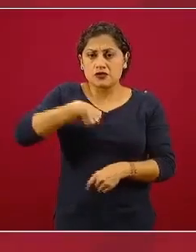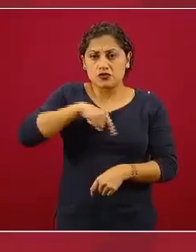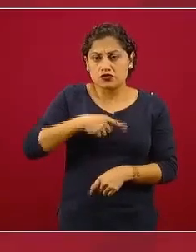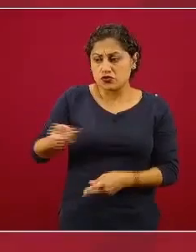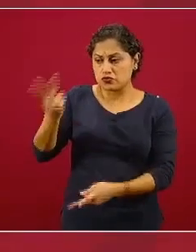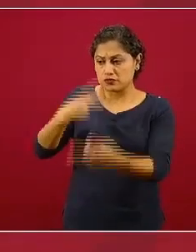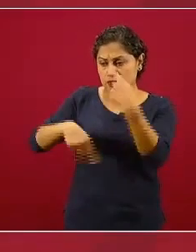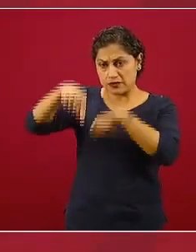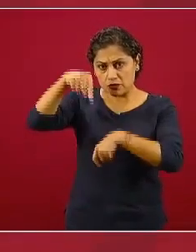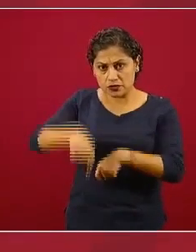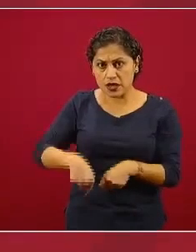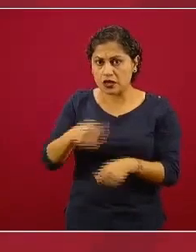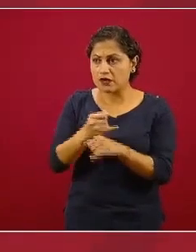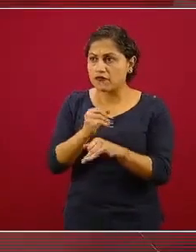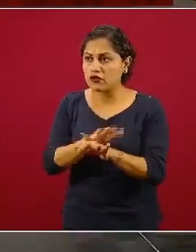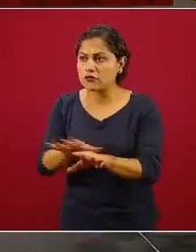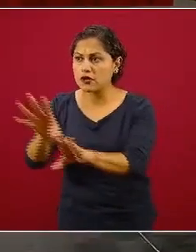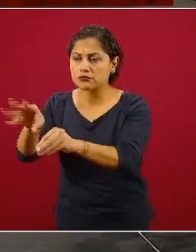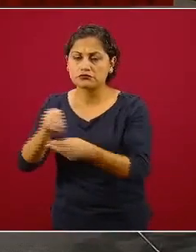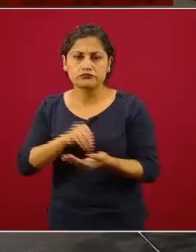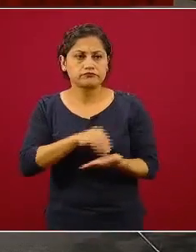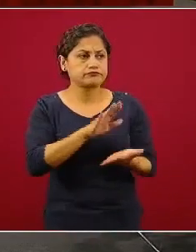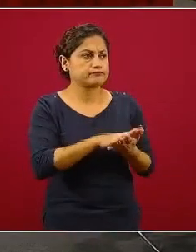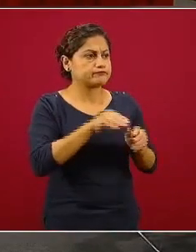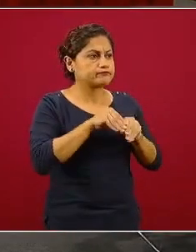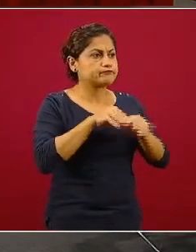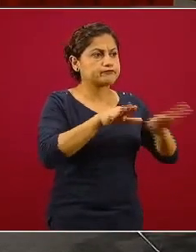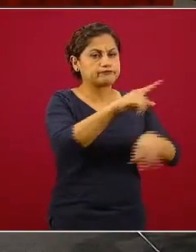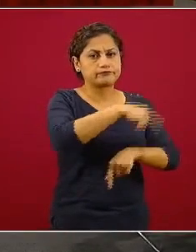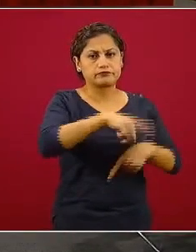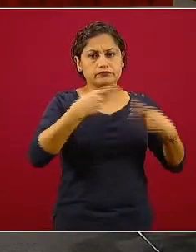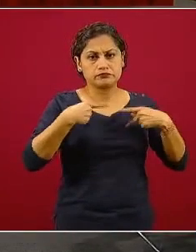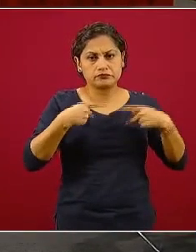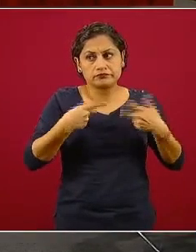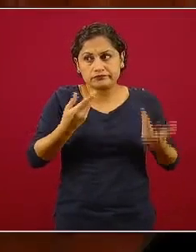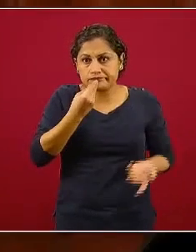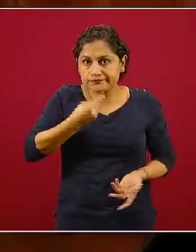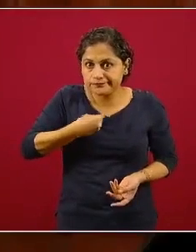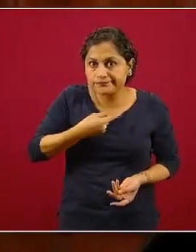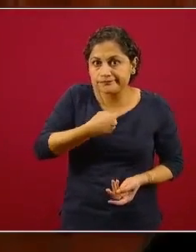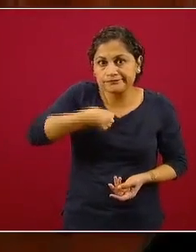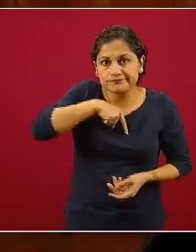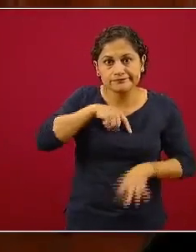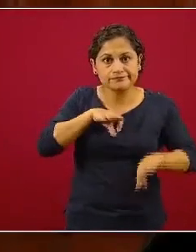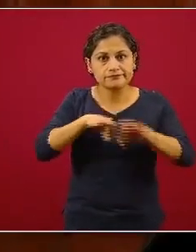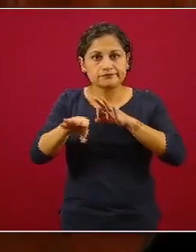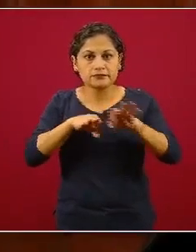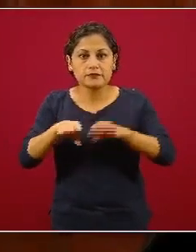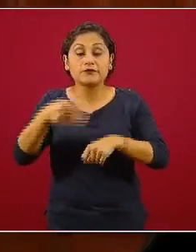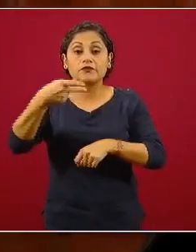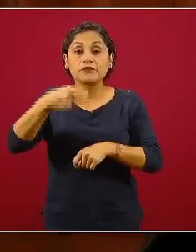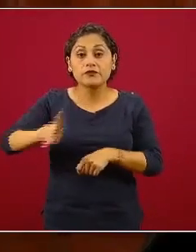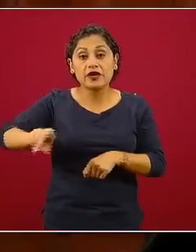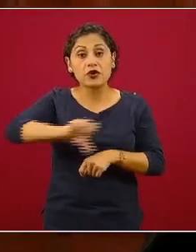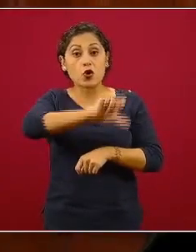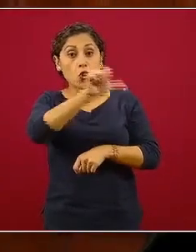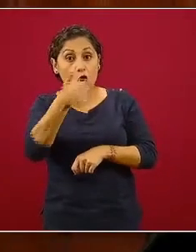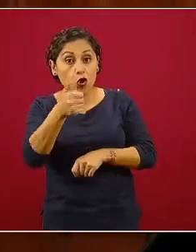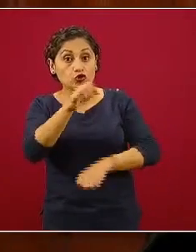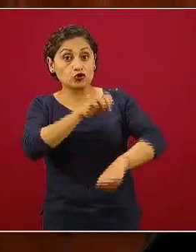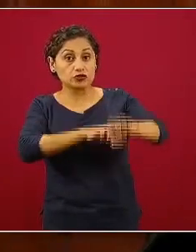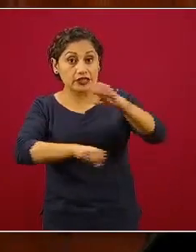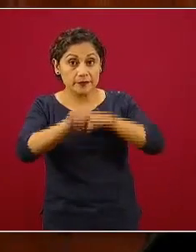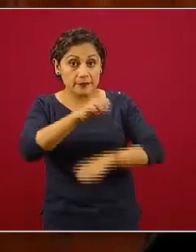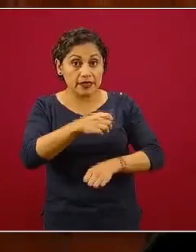está aconteciendo y lo tenemos que hacer, pero todos los demás, la cadena de producción del país, la que genera